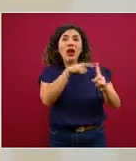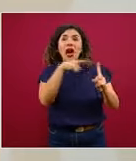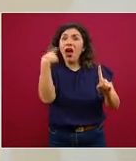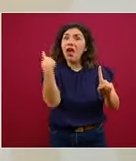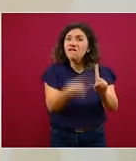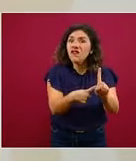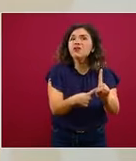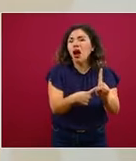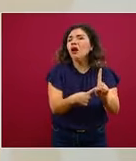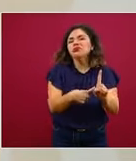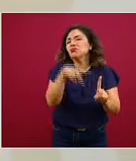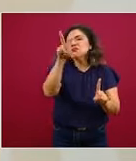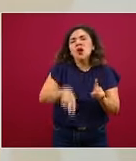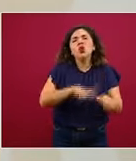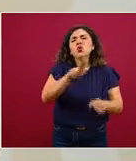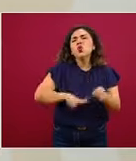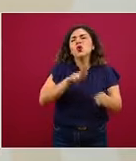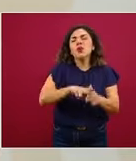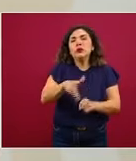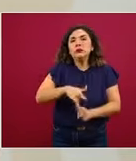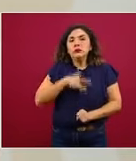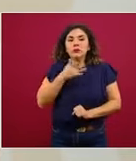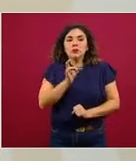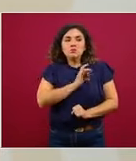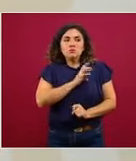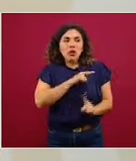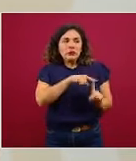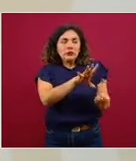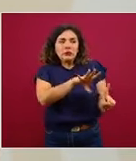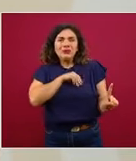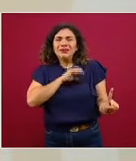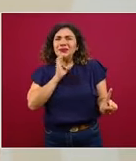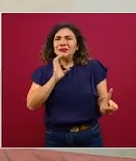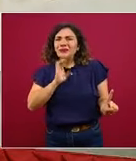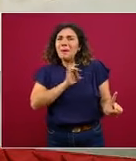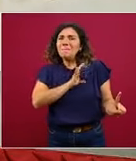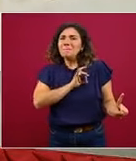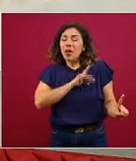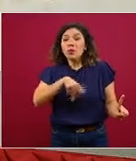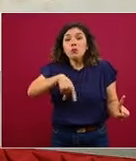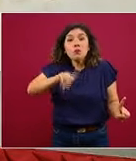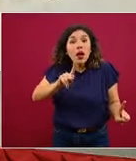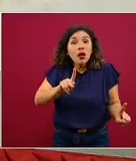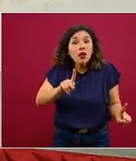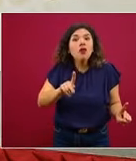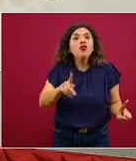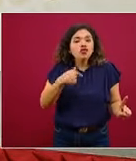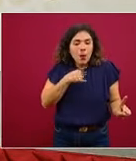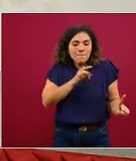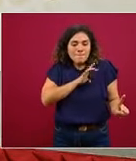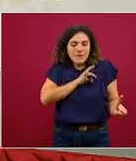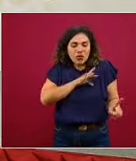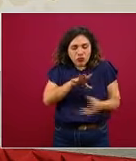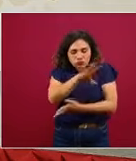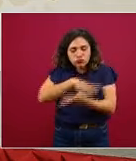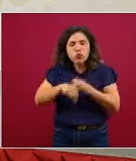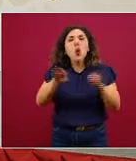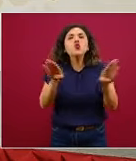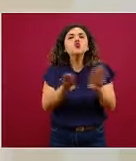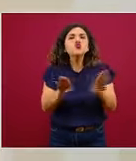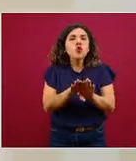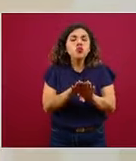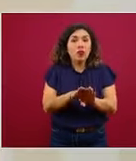lógicamente normal que nosotros sintamos miedo a esta transmisión. Sin embargo, es importante saber qué vamos a hacer con ese miedo. Como decía, no